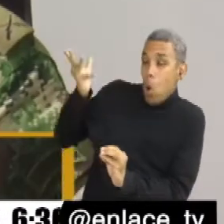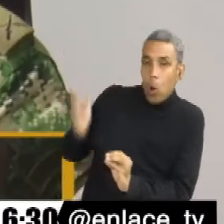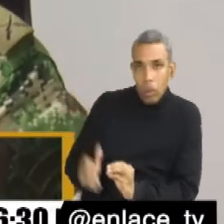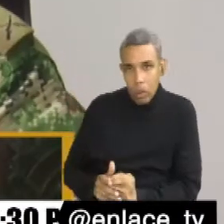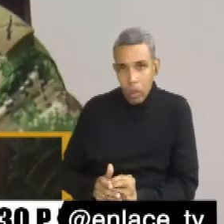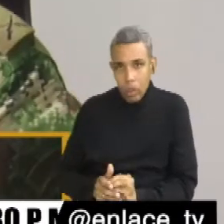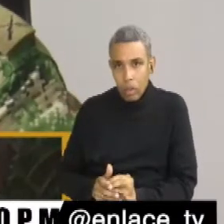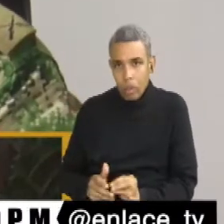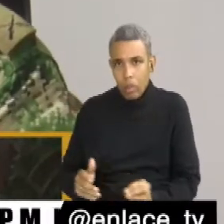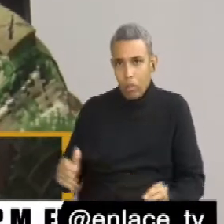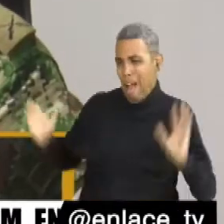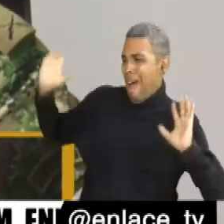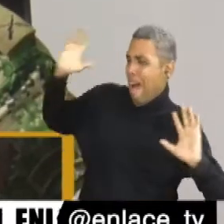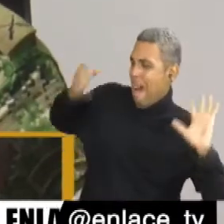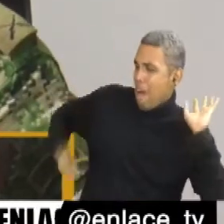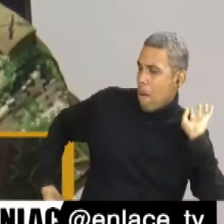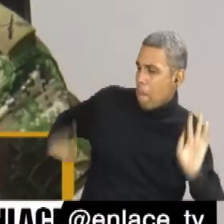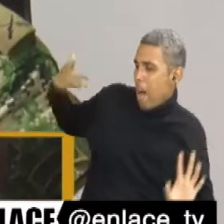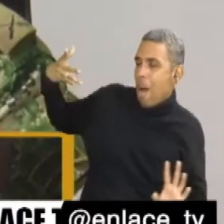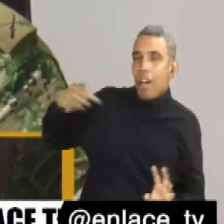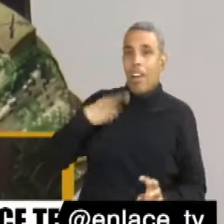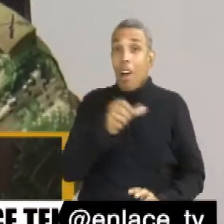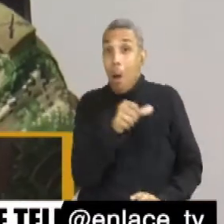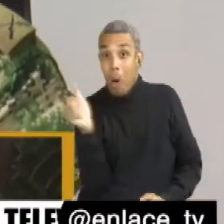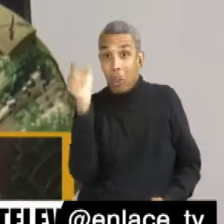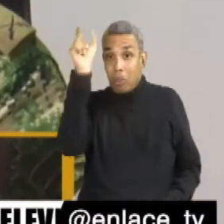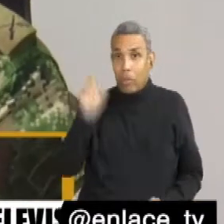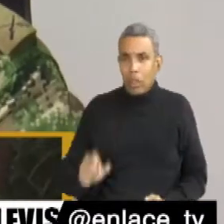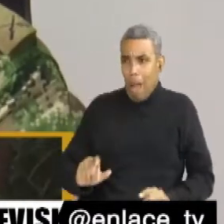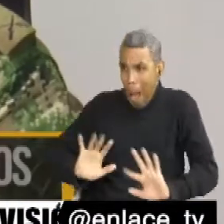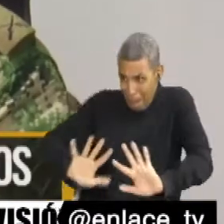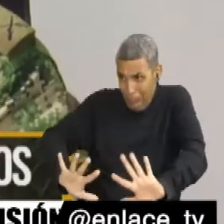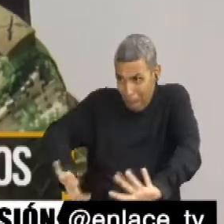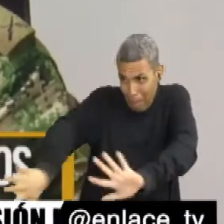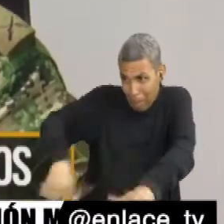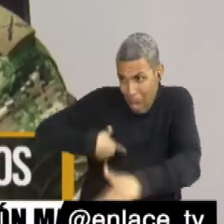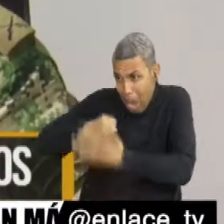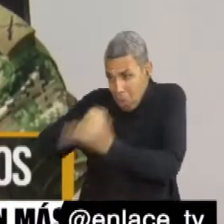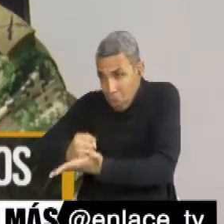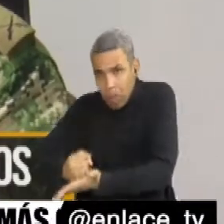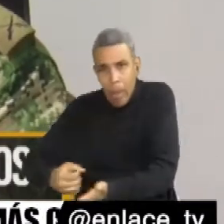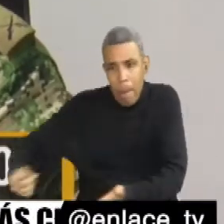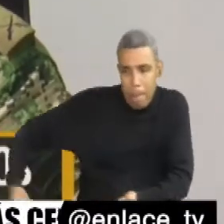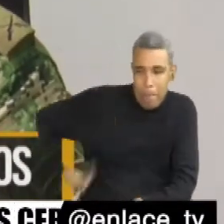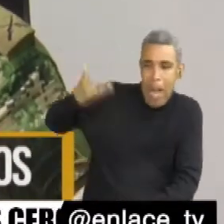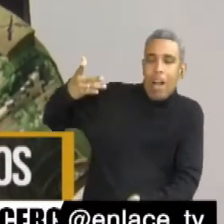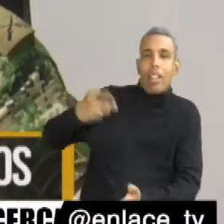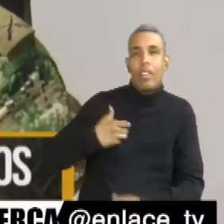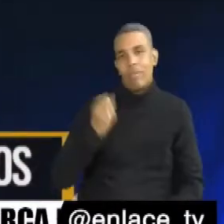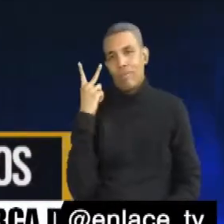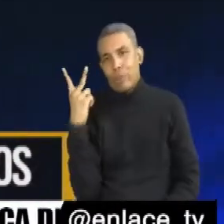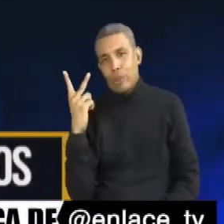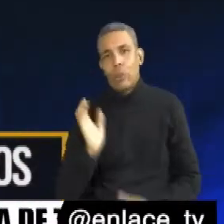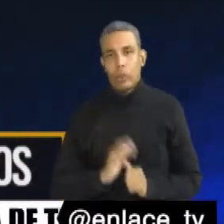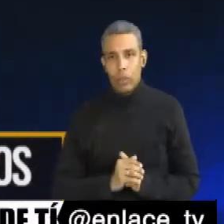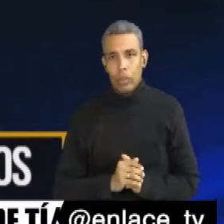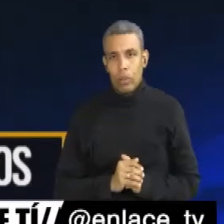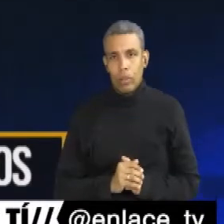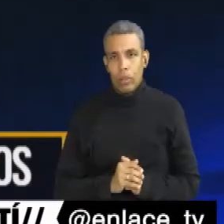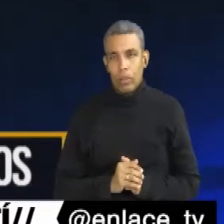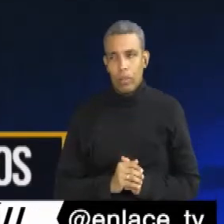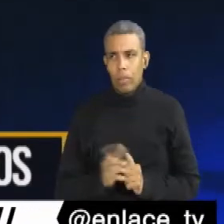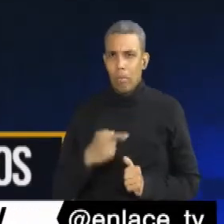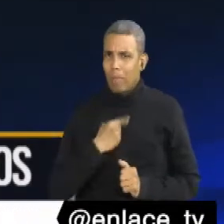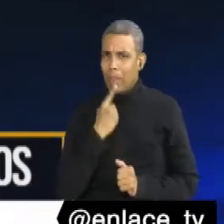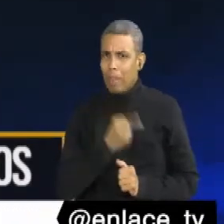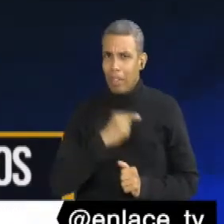soldados accidentados por quema de alcohol y pues andar en esa situación. Asegura el militar que al padre denunciante sí se le notificó de